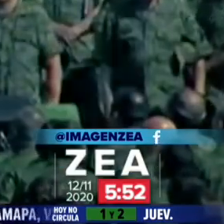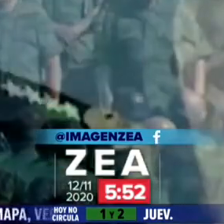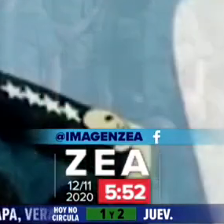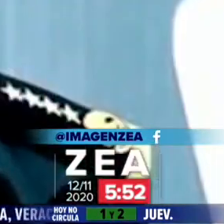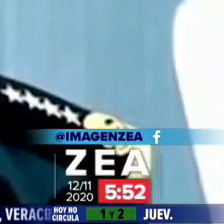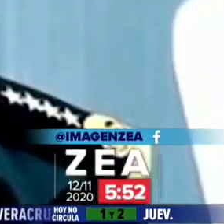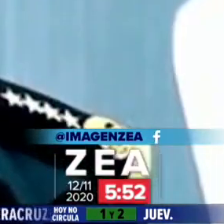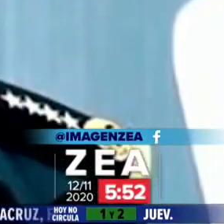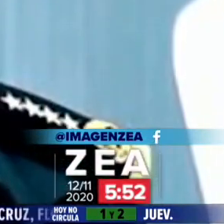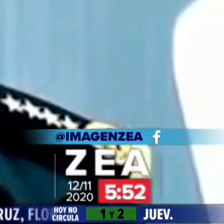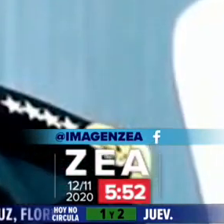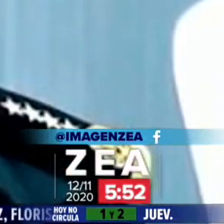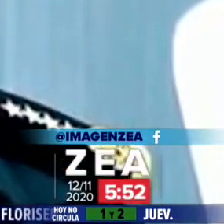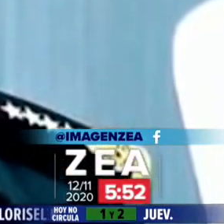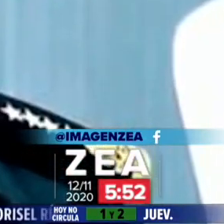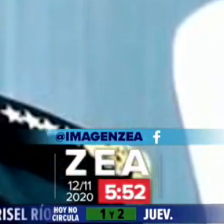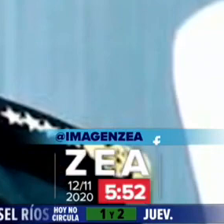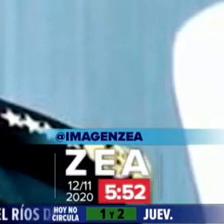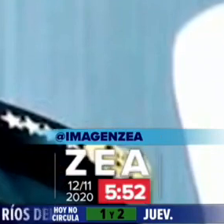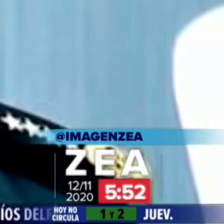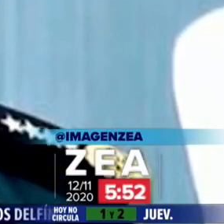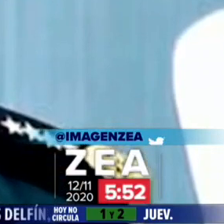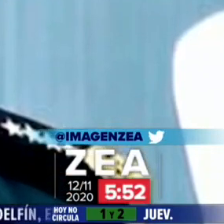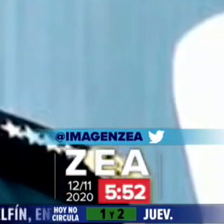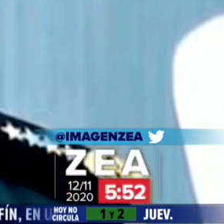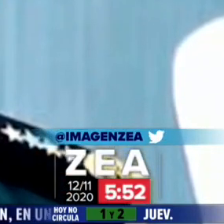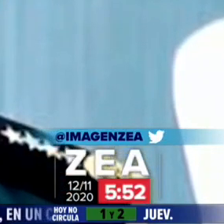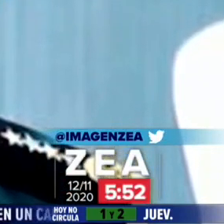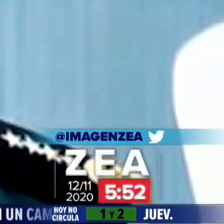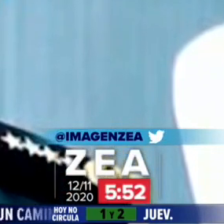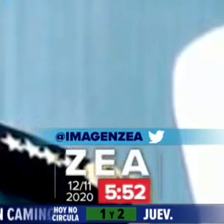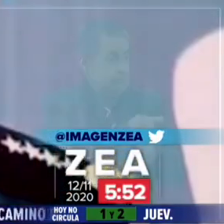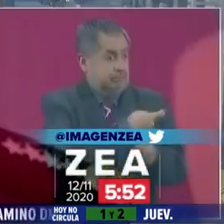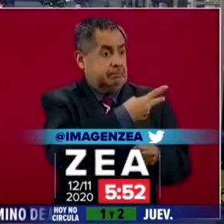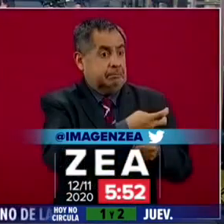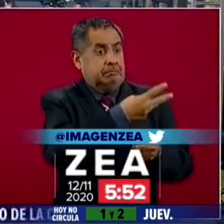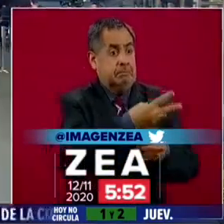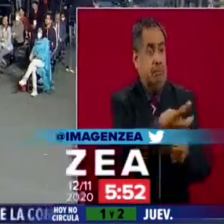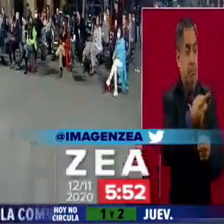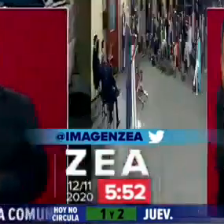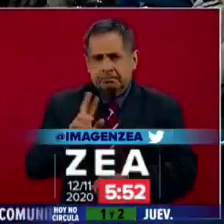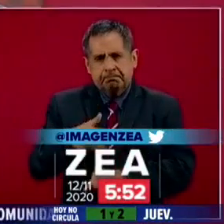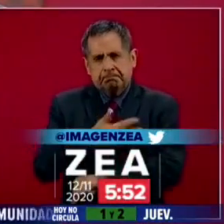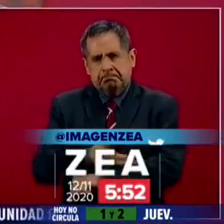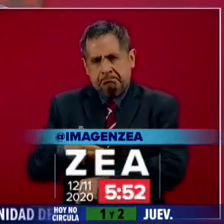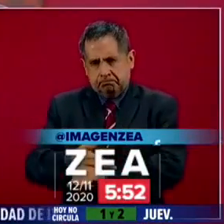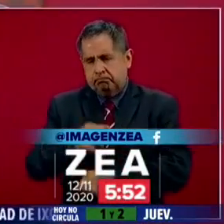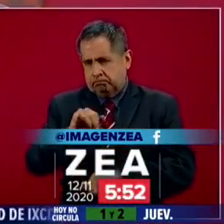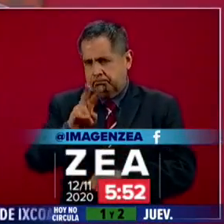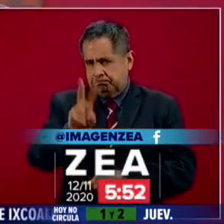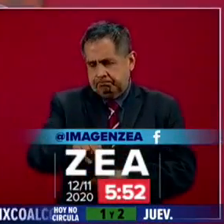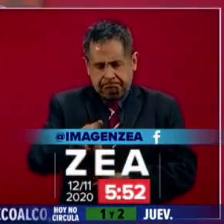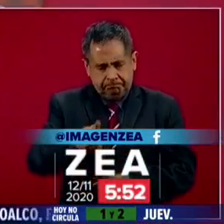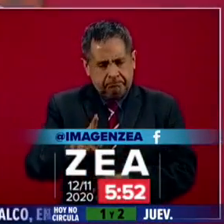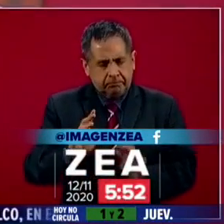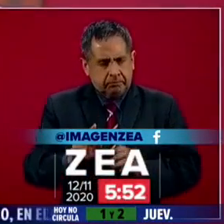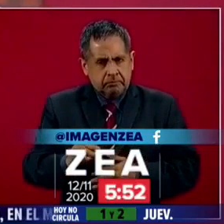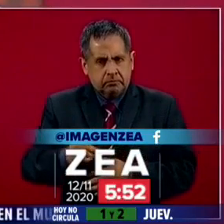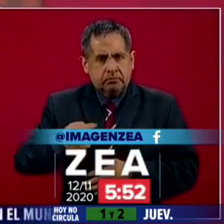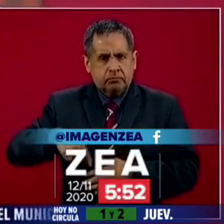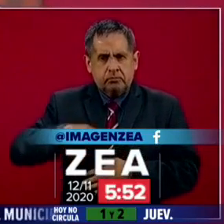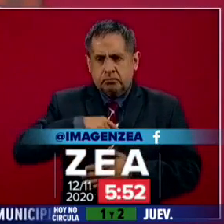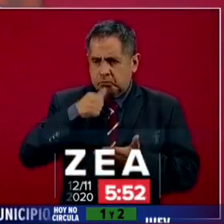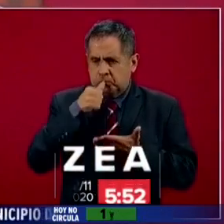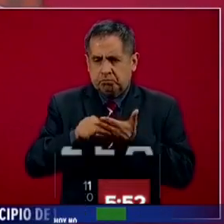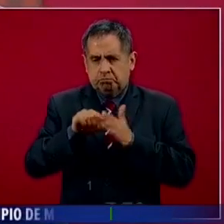autoridades estadounidenses para abordar el caso del exsecretario de la Defensa Nacional. Sí es cierto de que se envió